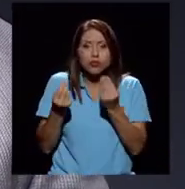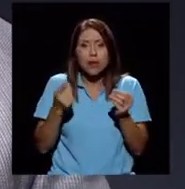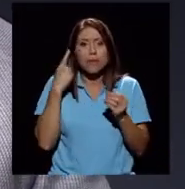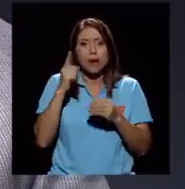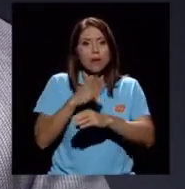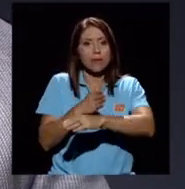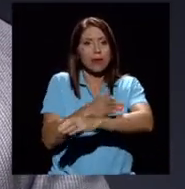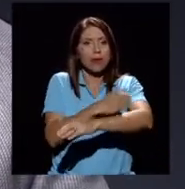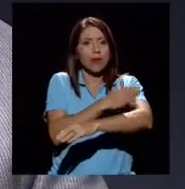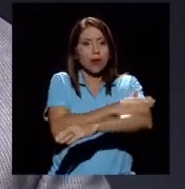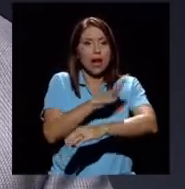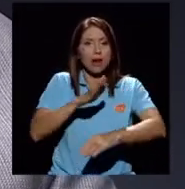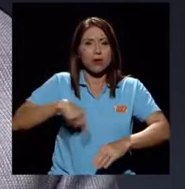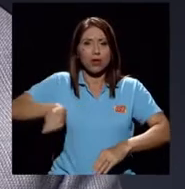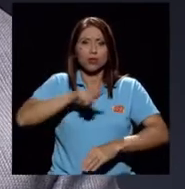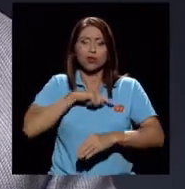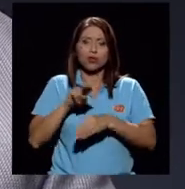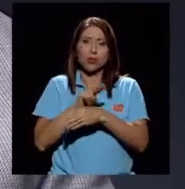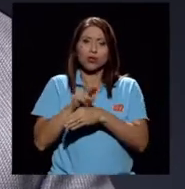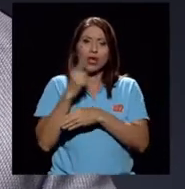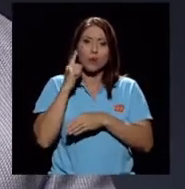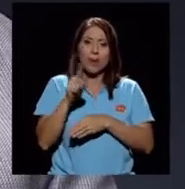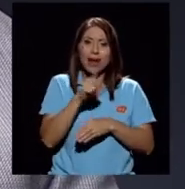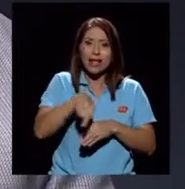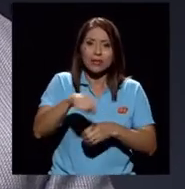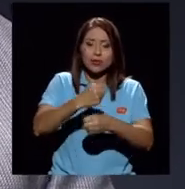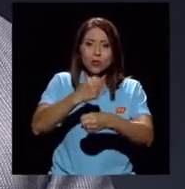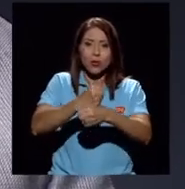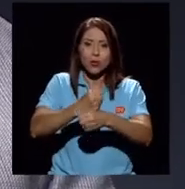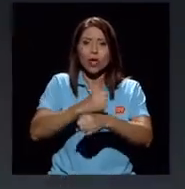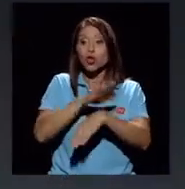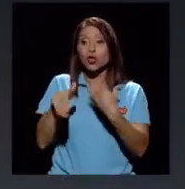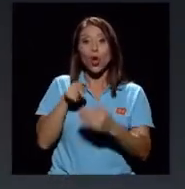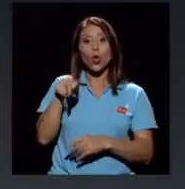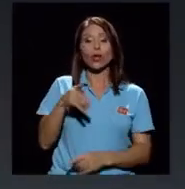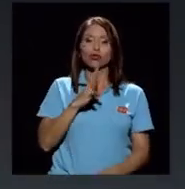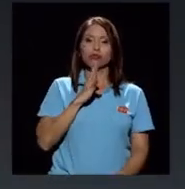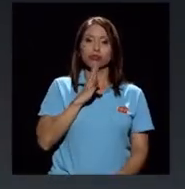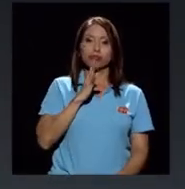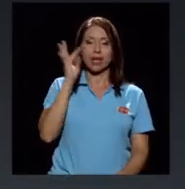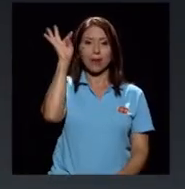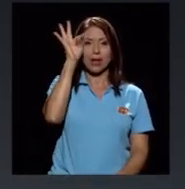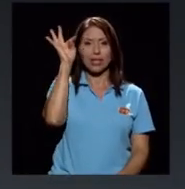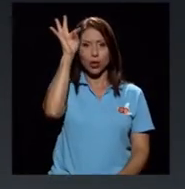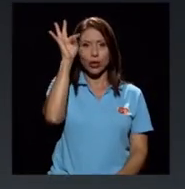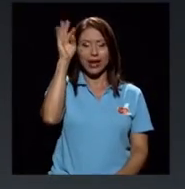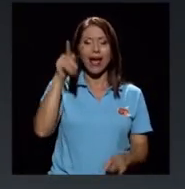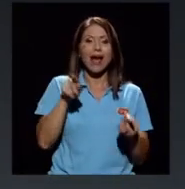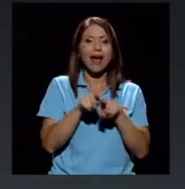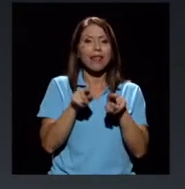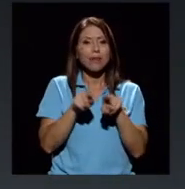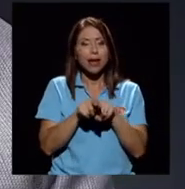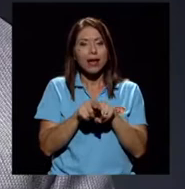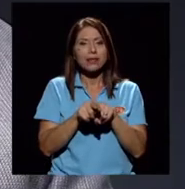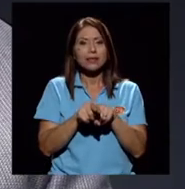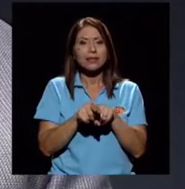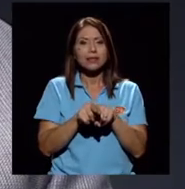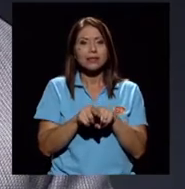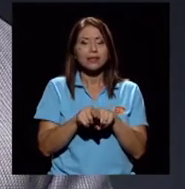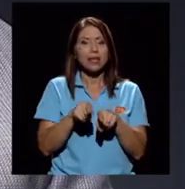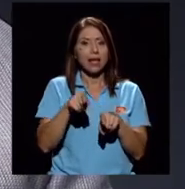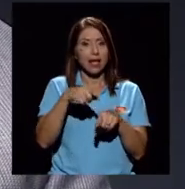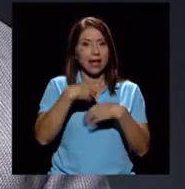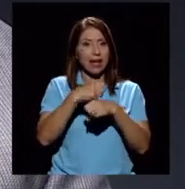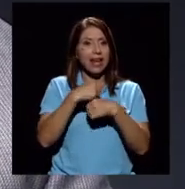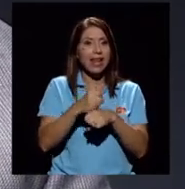retorno que estamos obteniendo sobre esas inversiones todo es en la parte teórica verdad además por supuesto claramente crea un nuevo